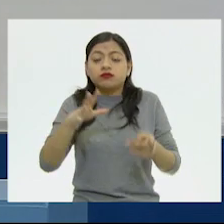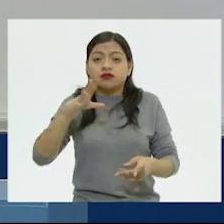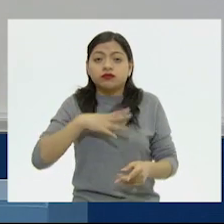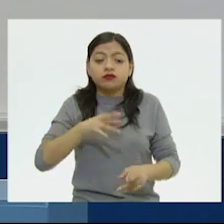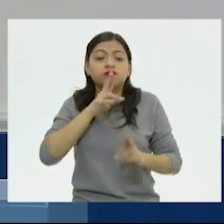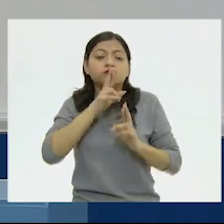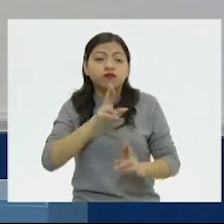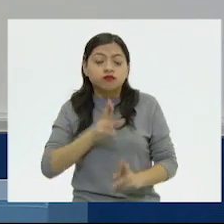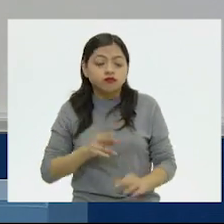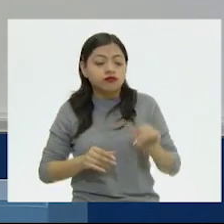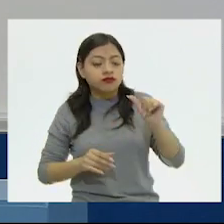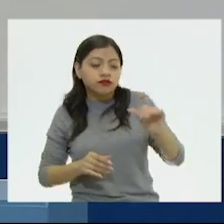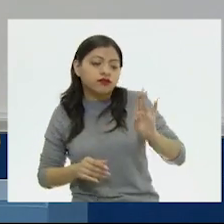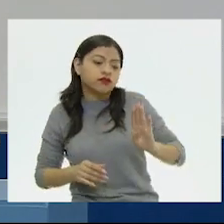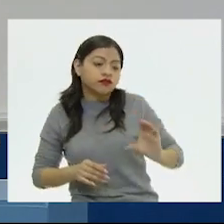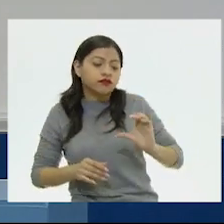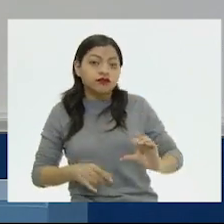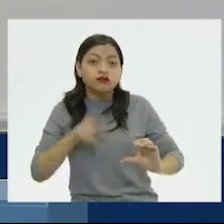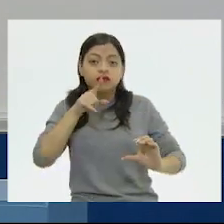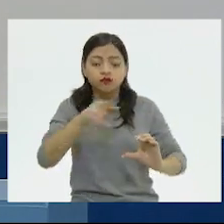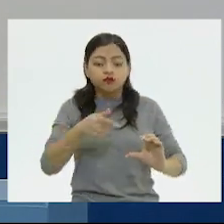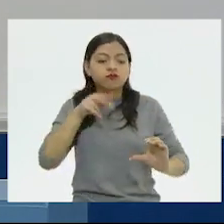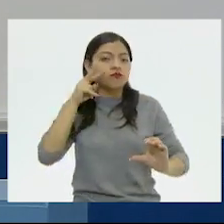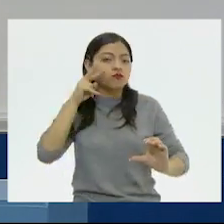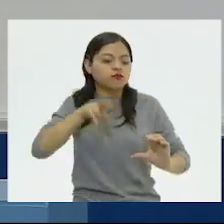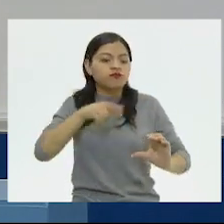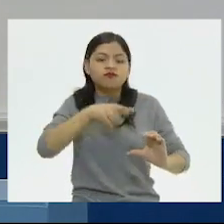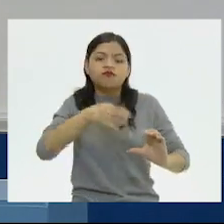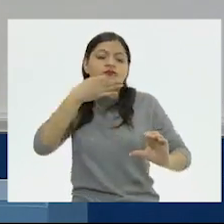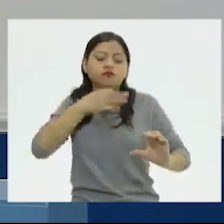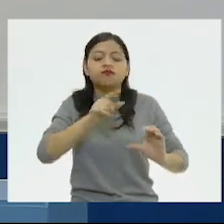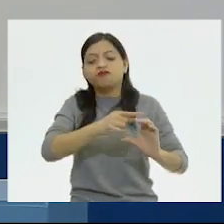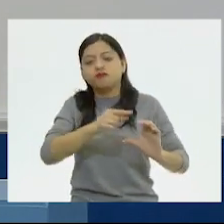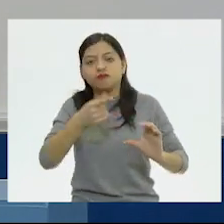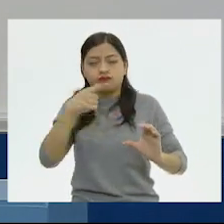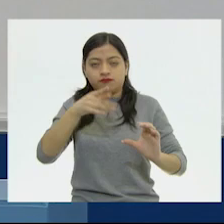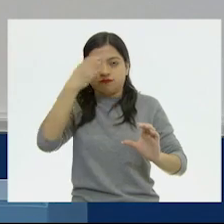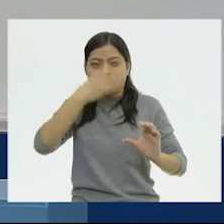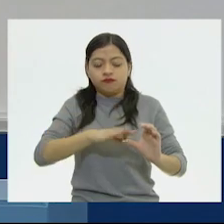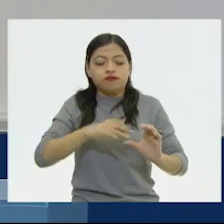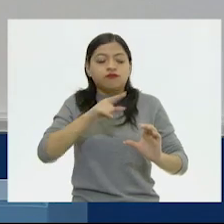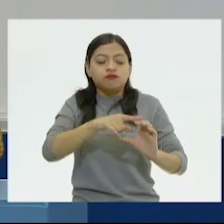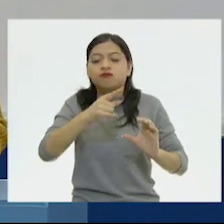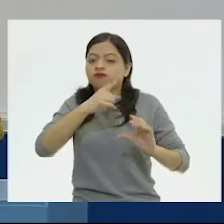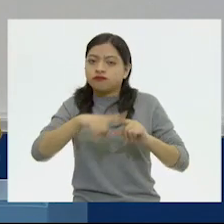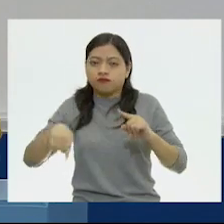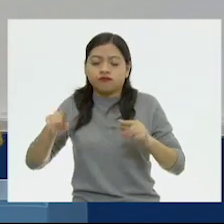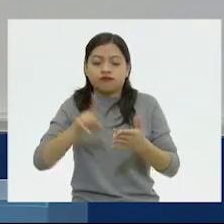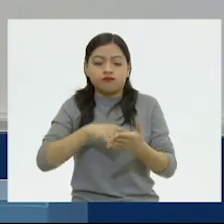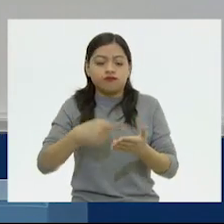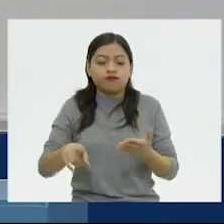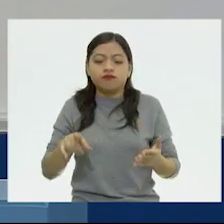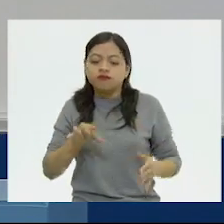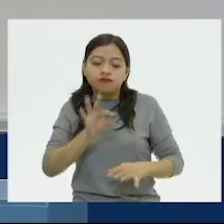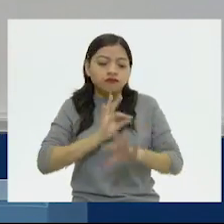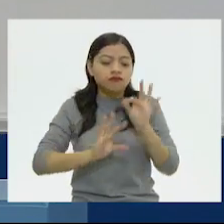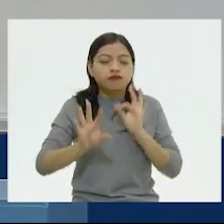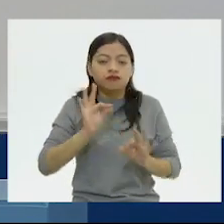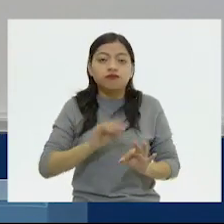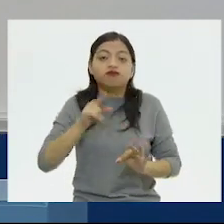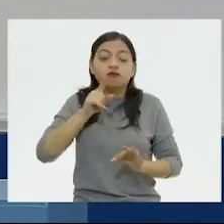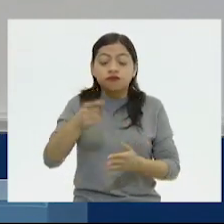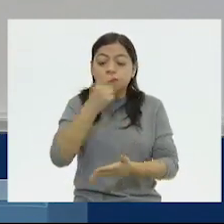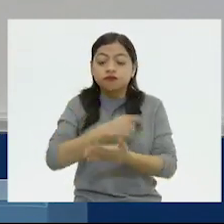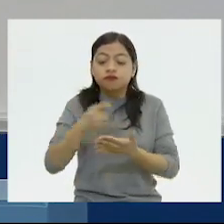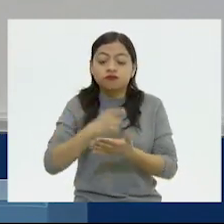o que no corresponden a lo que se pide. En las preguntas abiertas, reflexionar antes de escribir.